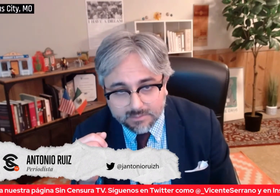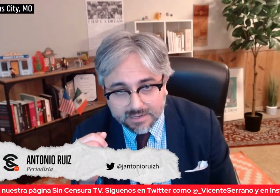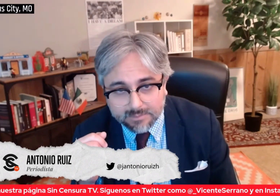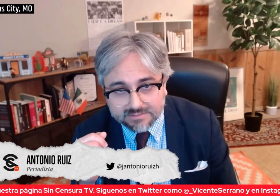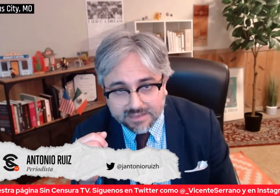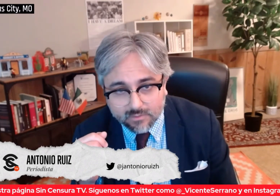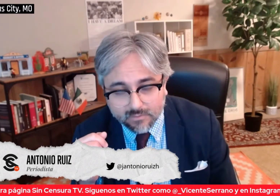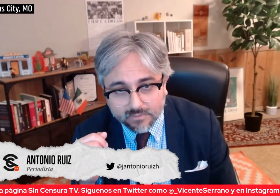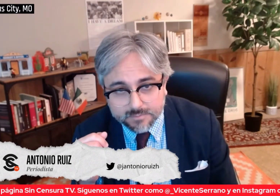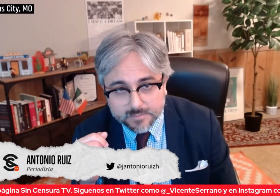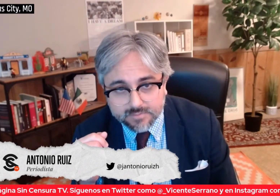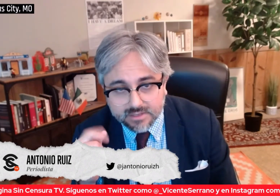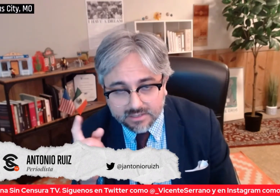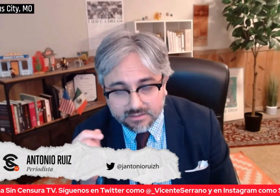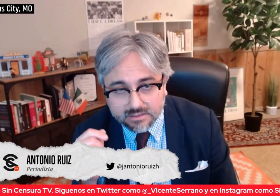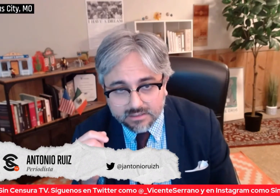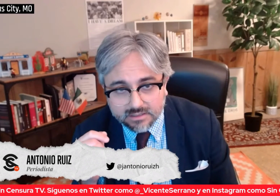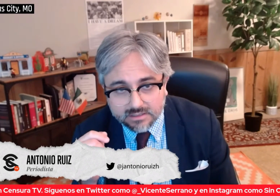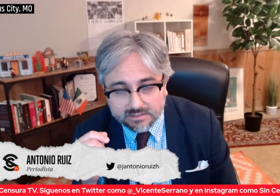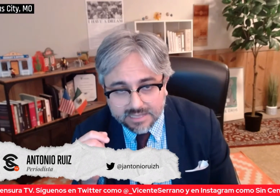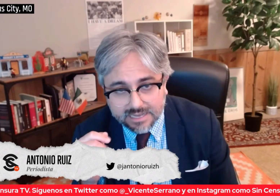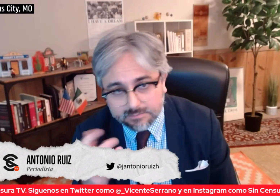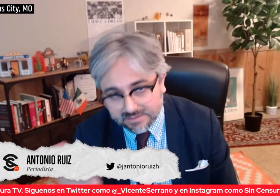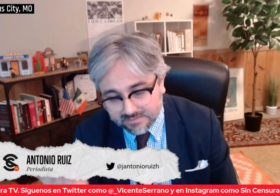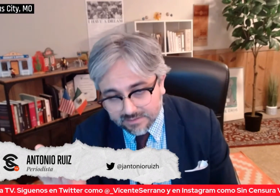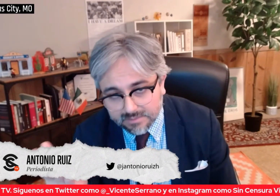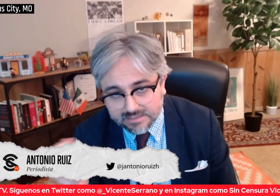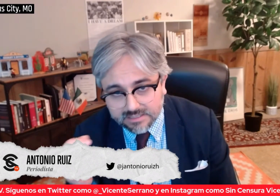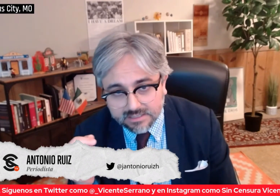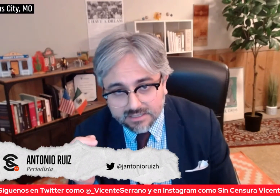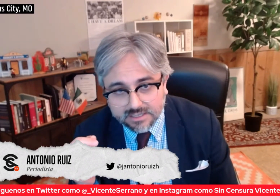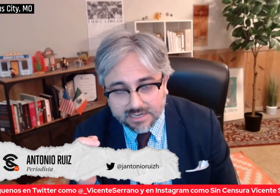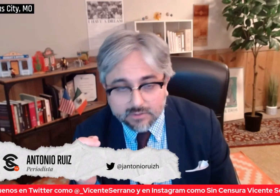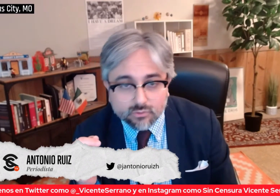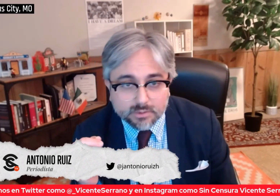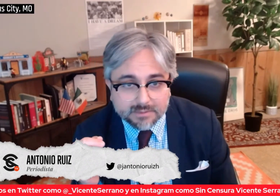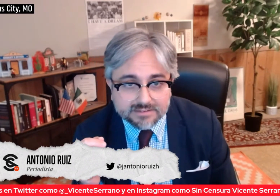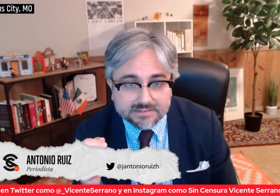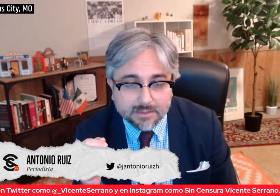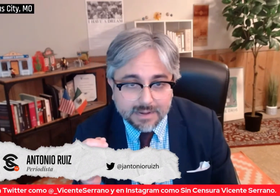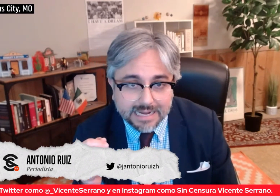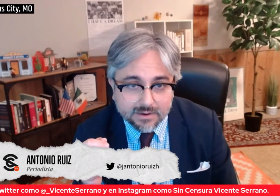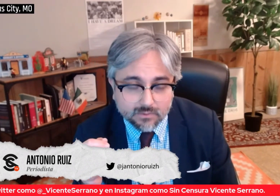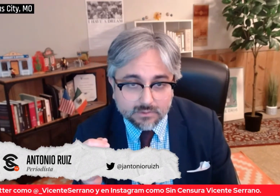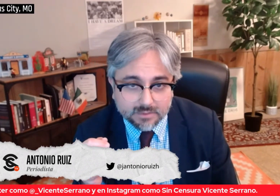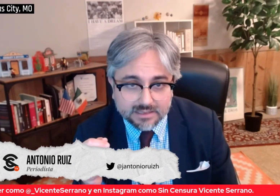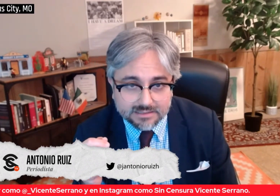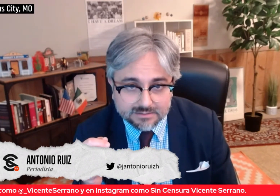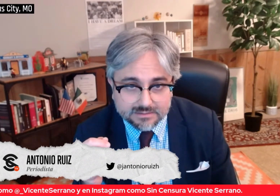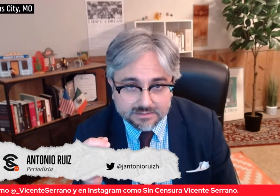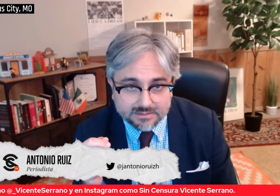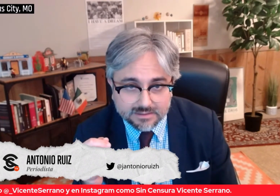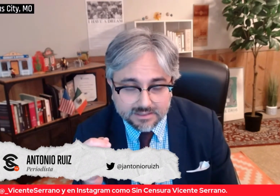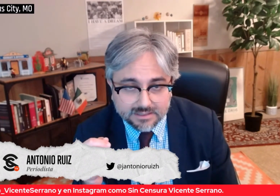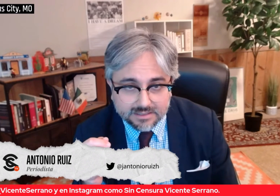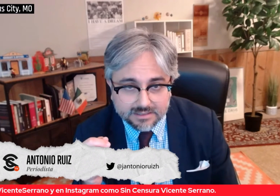fin de semana pasado en, en Texas, precisamente, era un supremacista blanco,